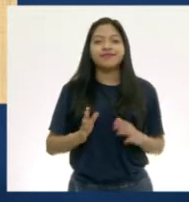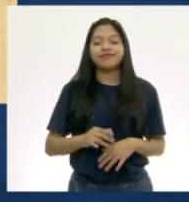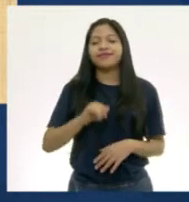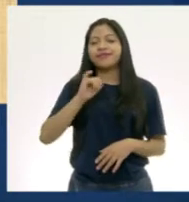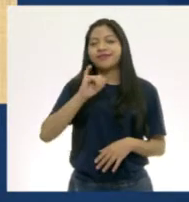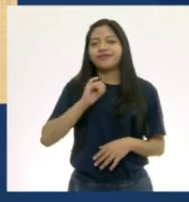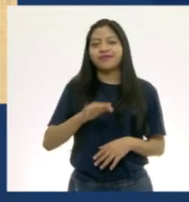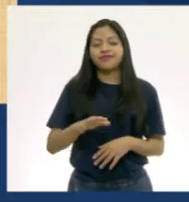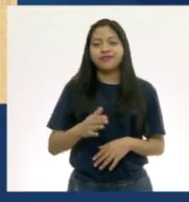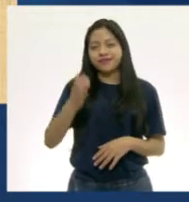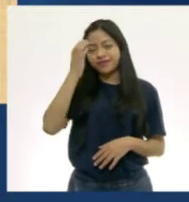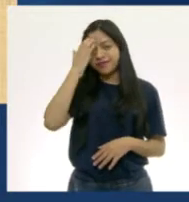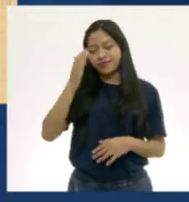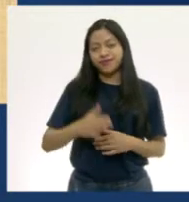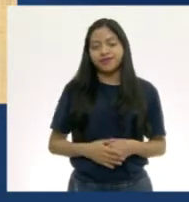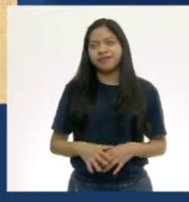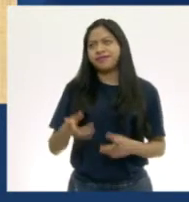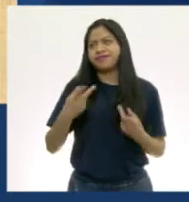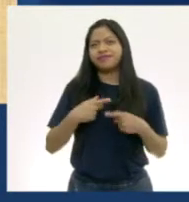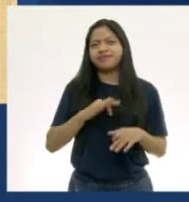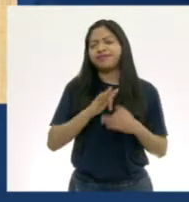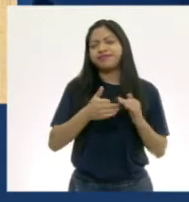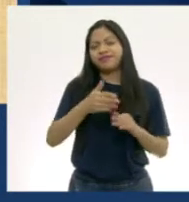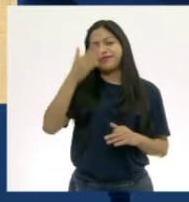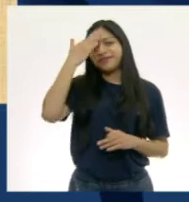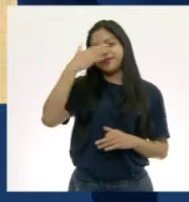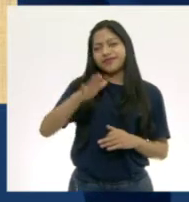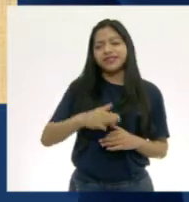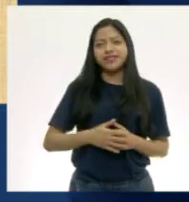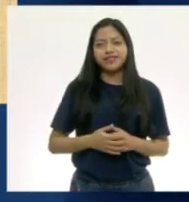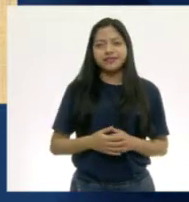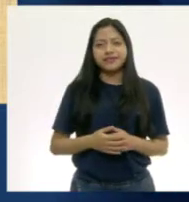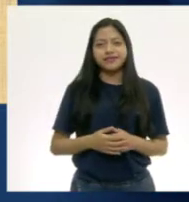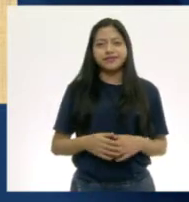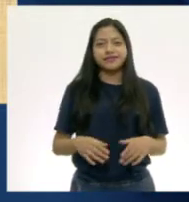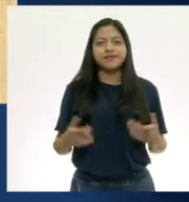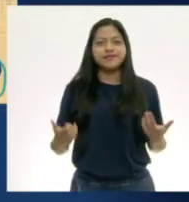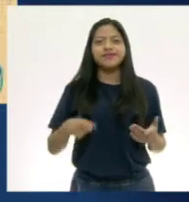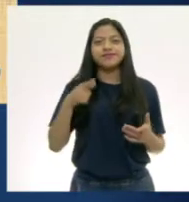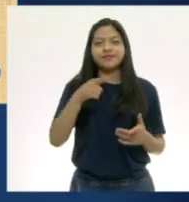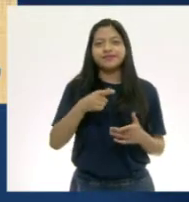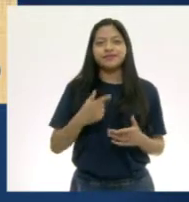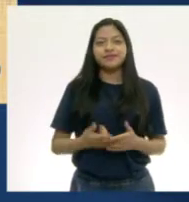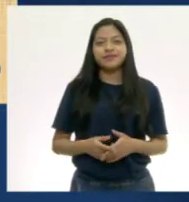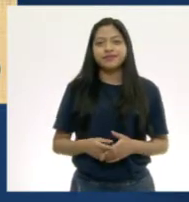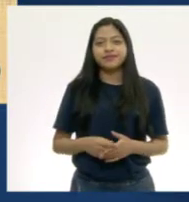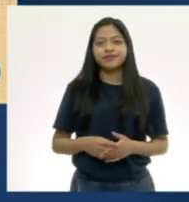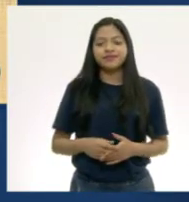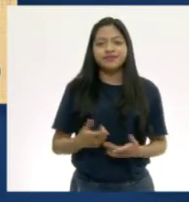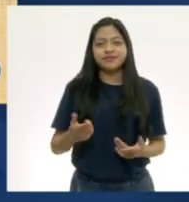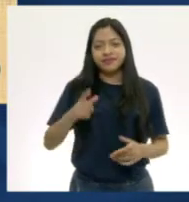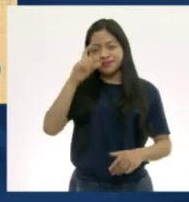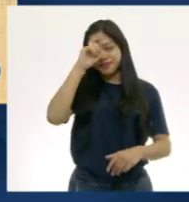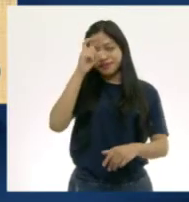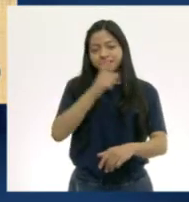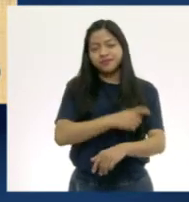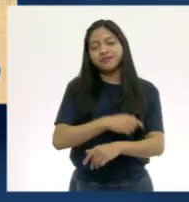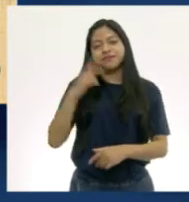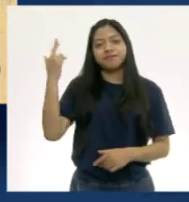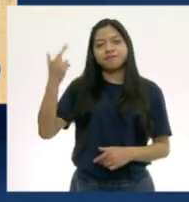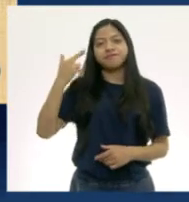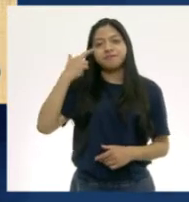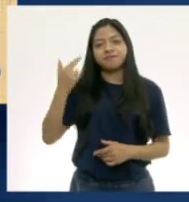popular. Sí, son imágenes de faraones y el que tú mencionas es el famosísimo